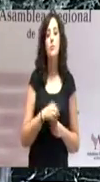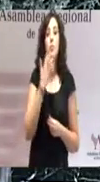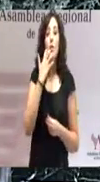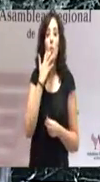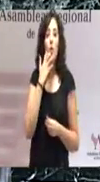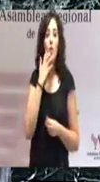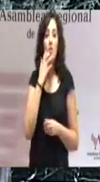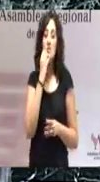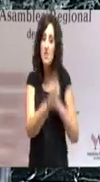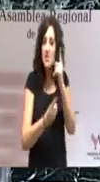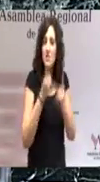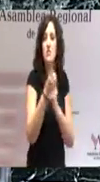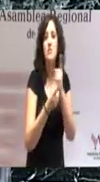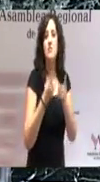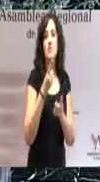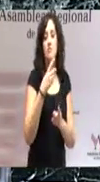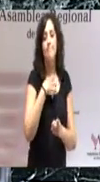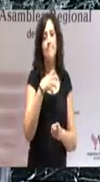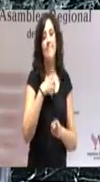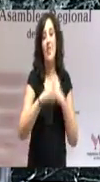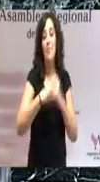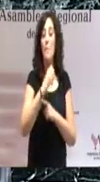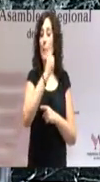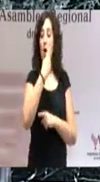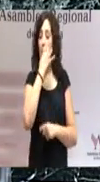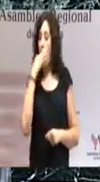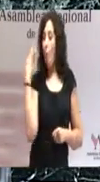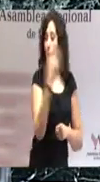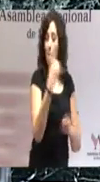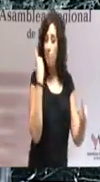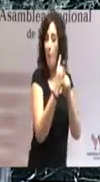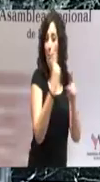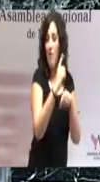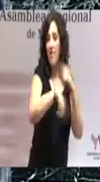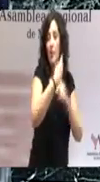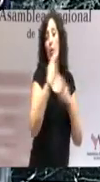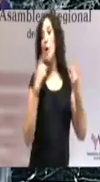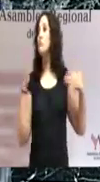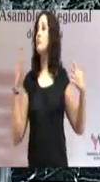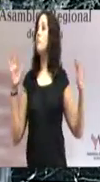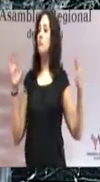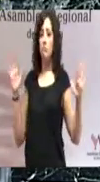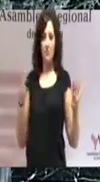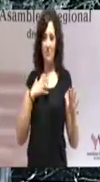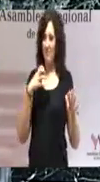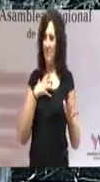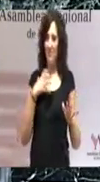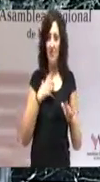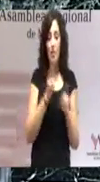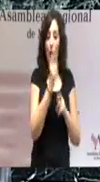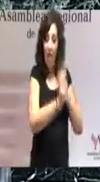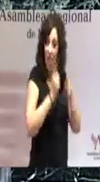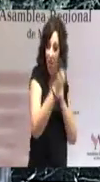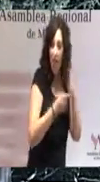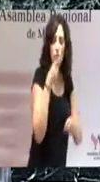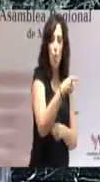disparar y luego esconder la pistola. No se puede acusar y luego